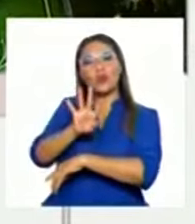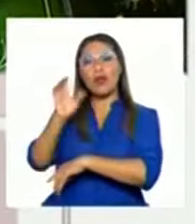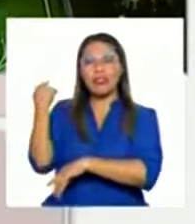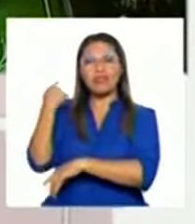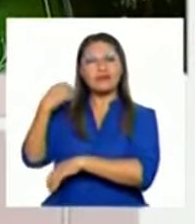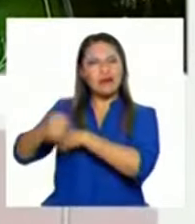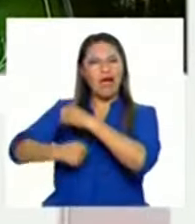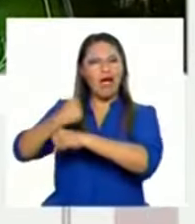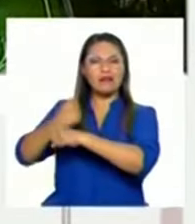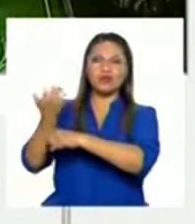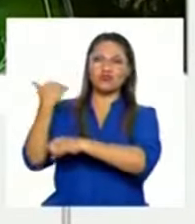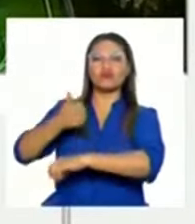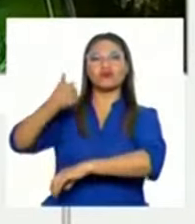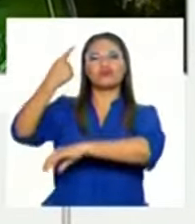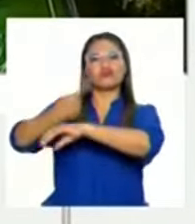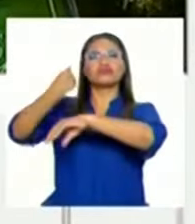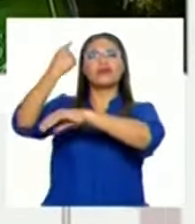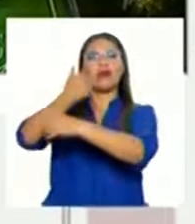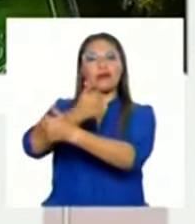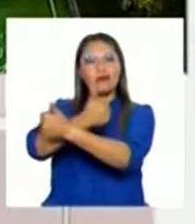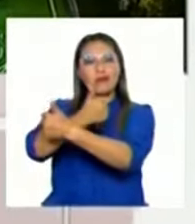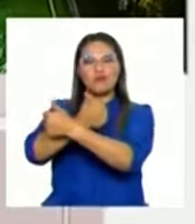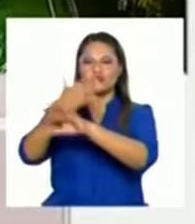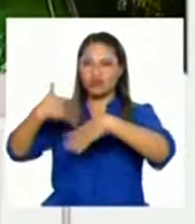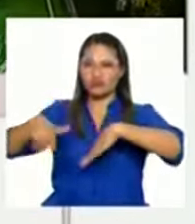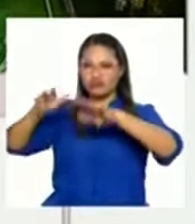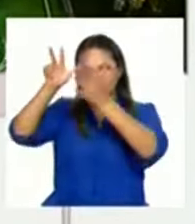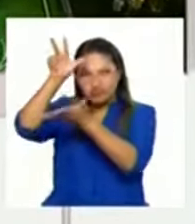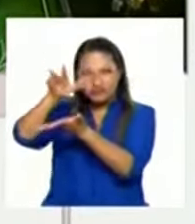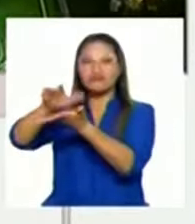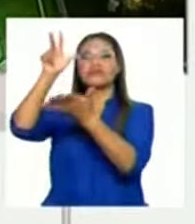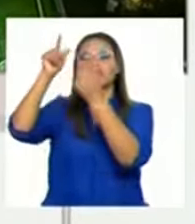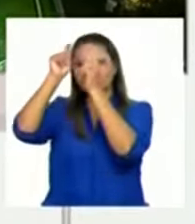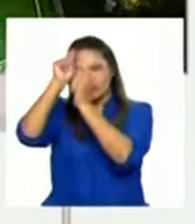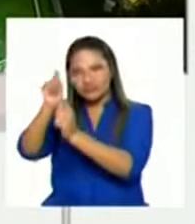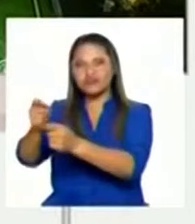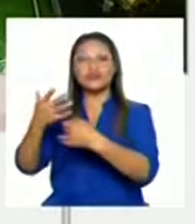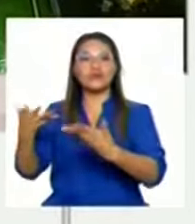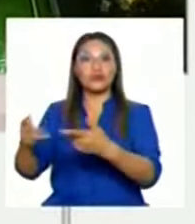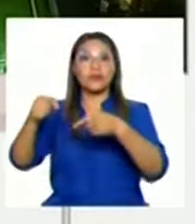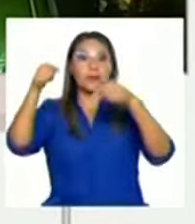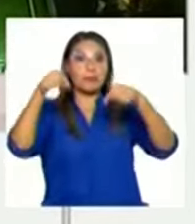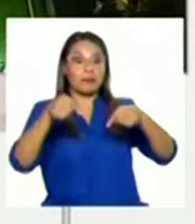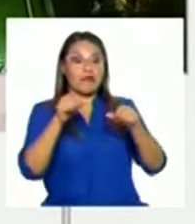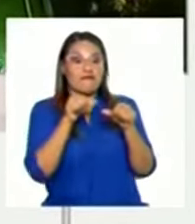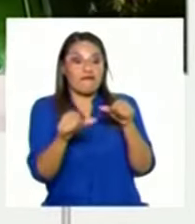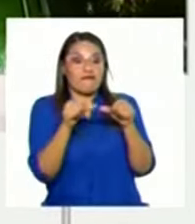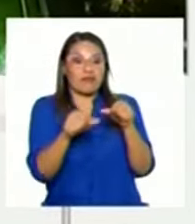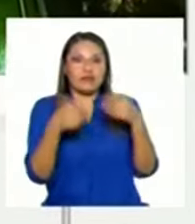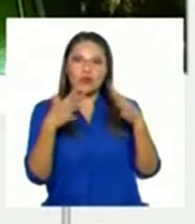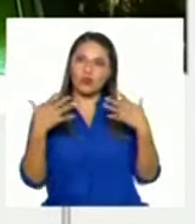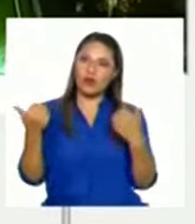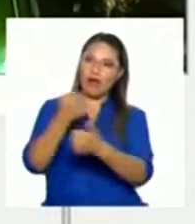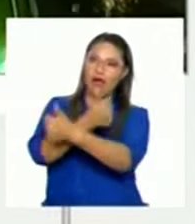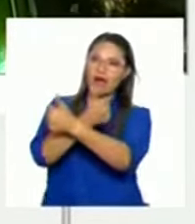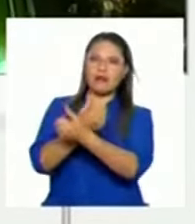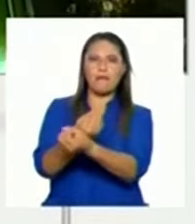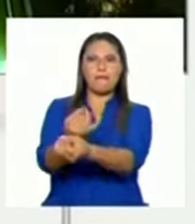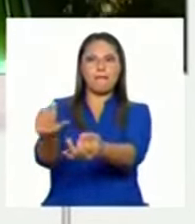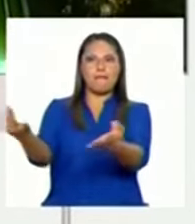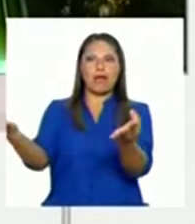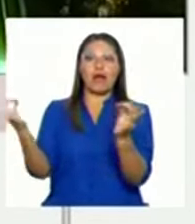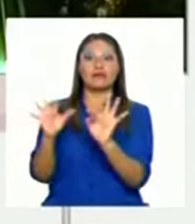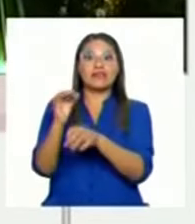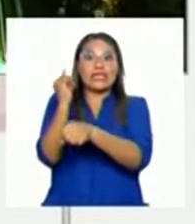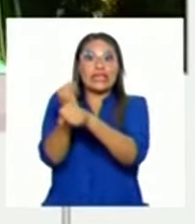que visitar Ayacucho siempre va a ser, ¿no?, una muy buena idea, pero sobre todo en estas fechas de Semana Santa, siendo la ciudad que congrega la mayor cantidad,